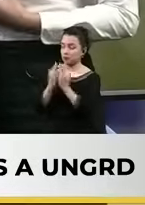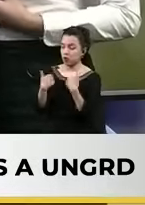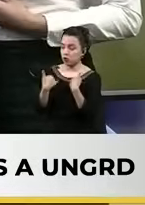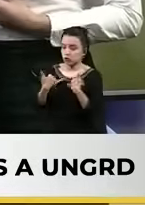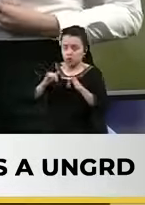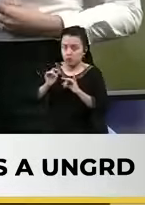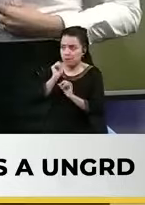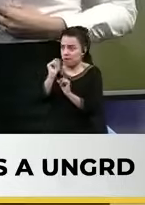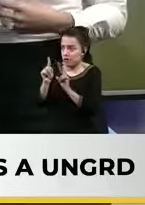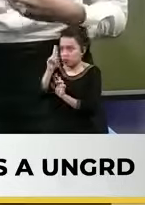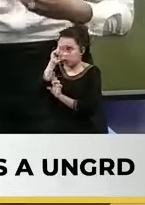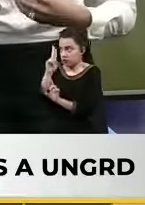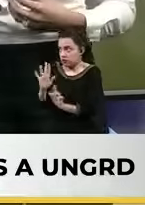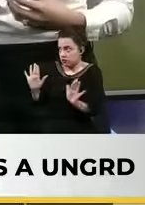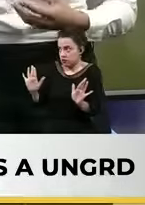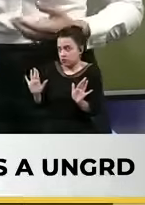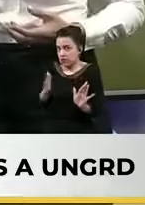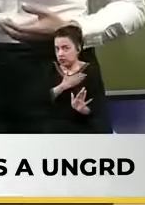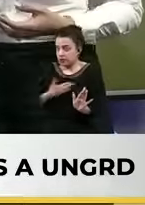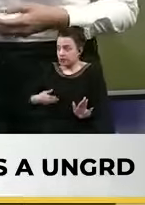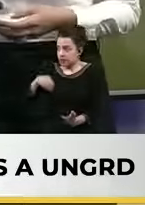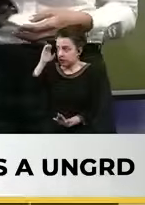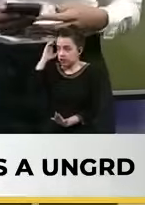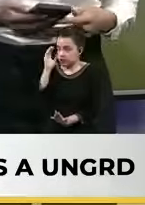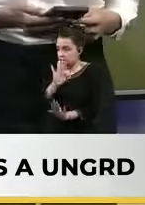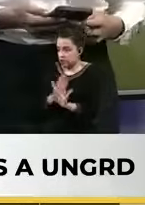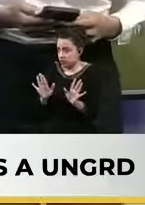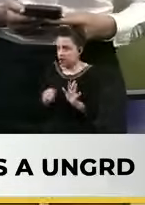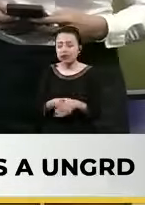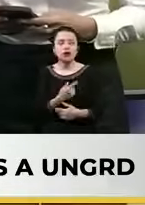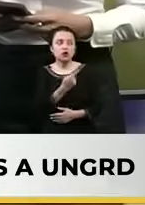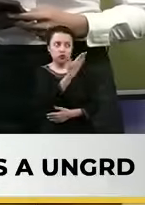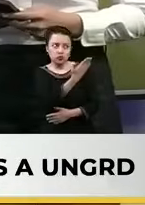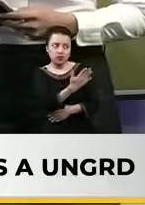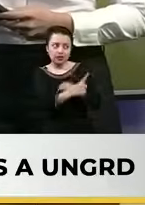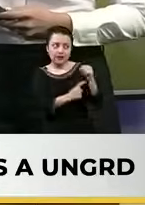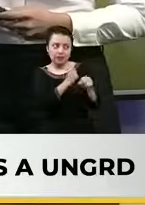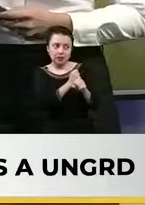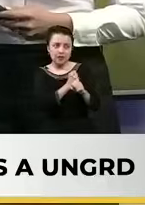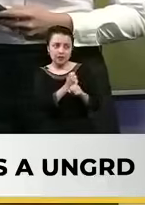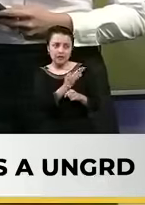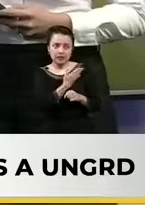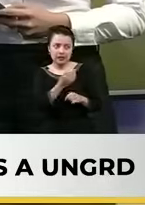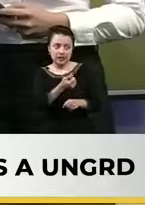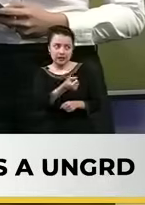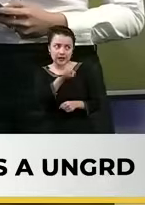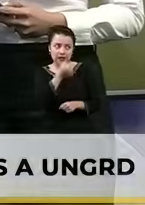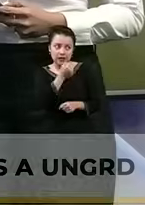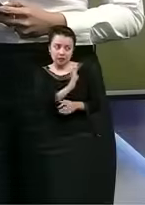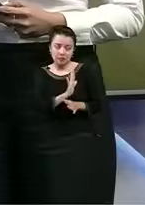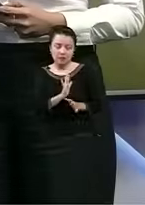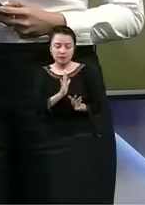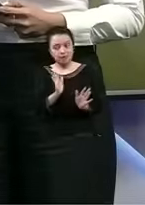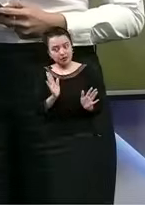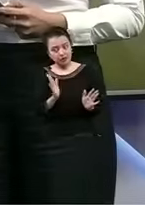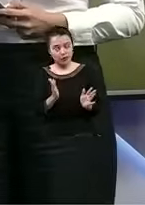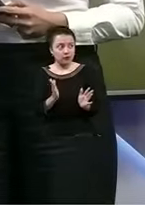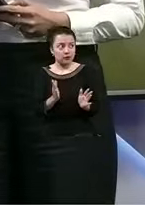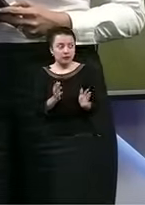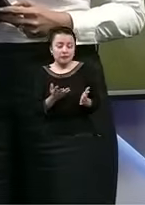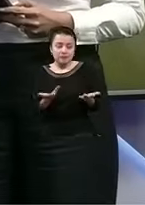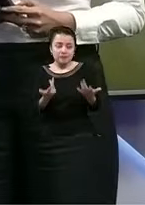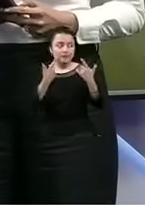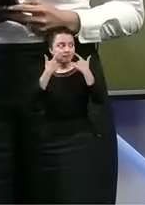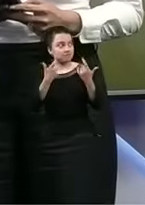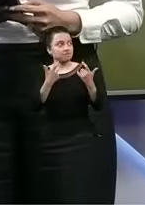una pregunta No, respetuosa yo sé que usted es la desde el periodista del periodismo. año, pero, óyeme, pero bueno, Es sin duda